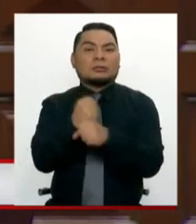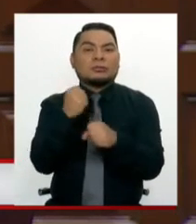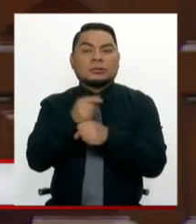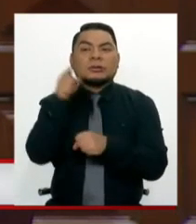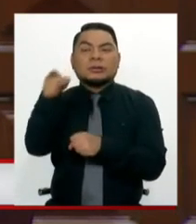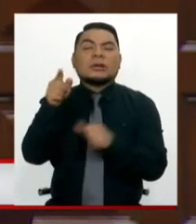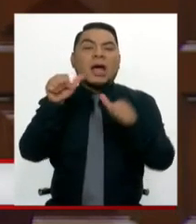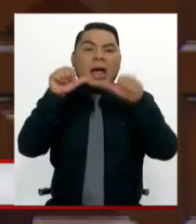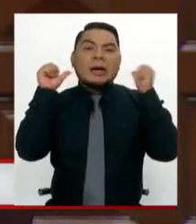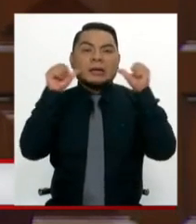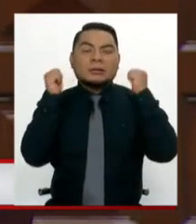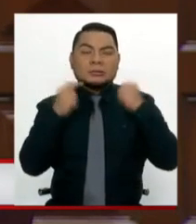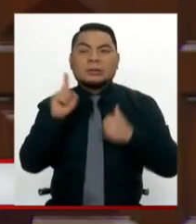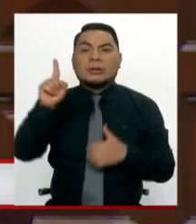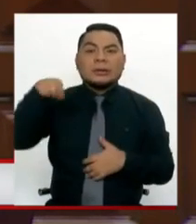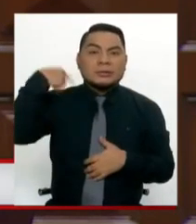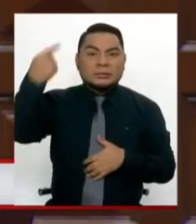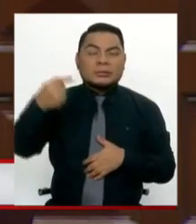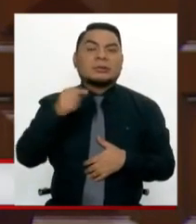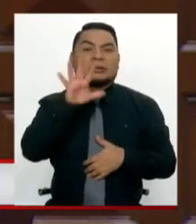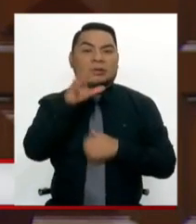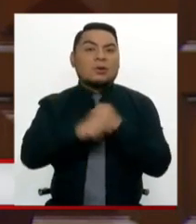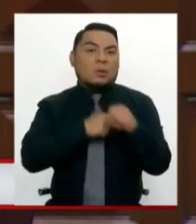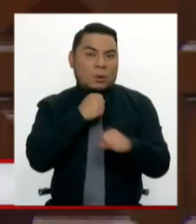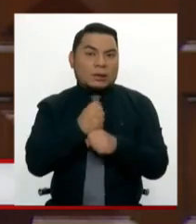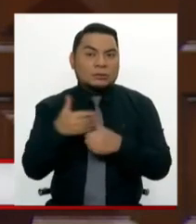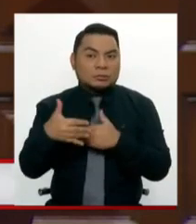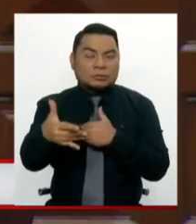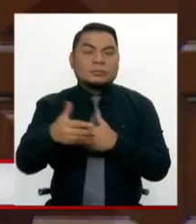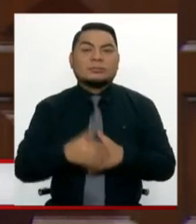la Amazonía para los próximos 5 años.